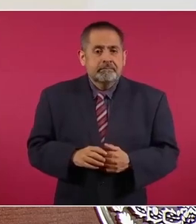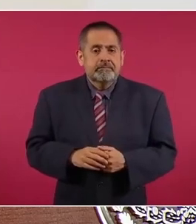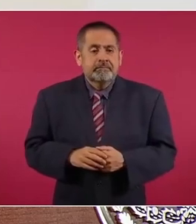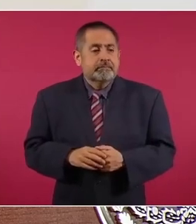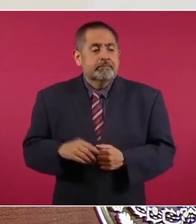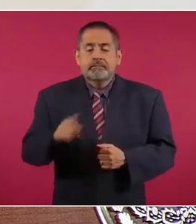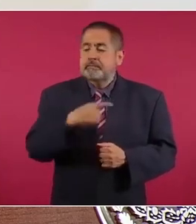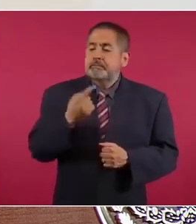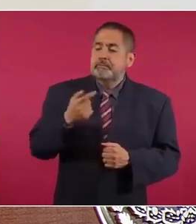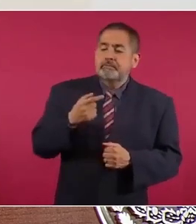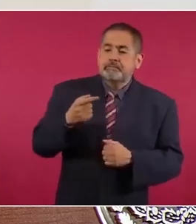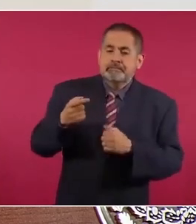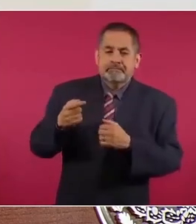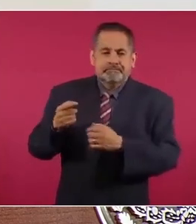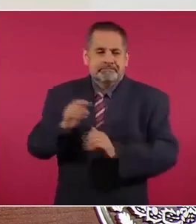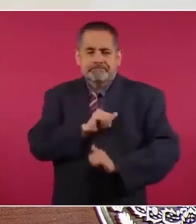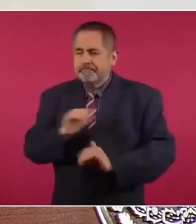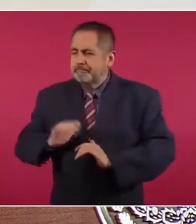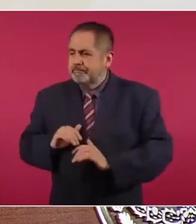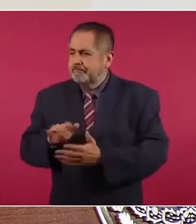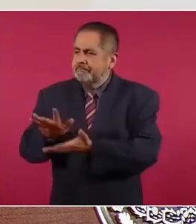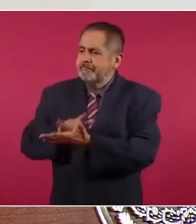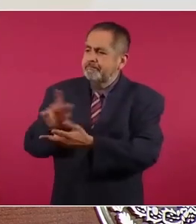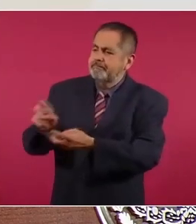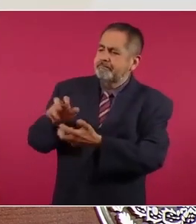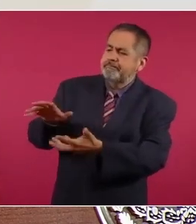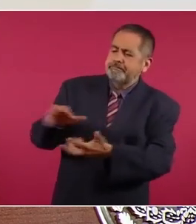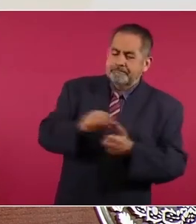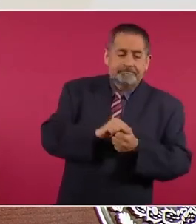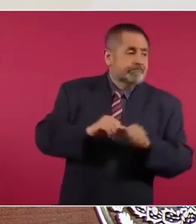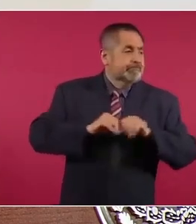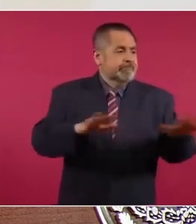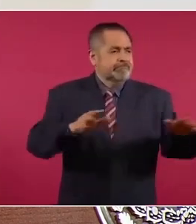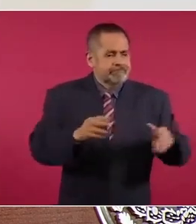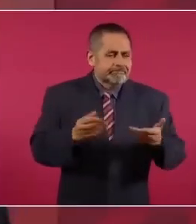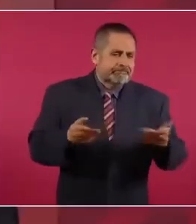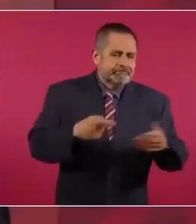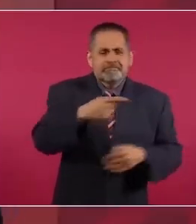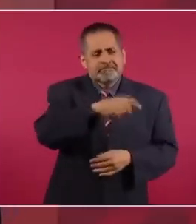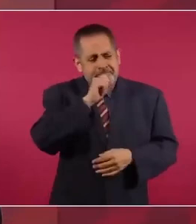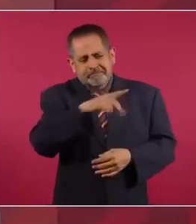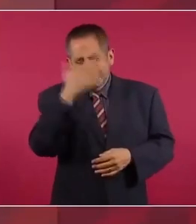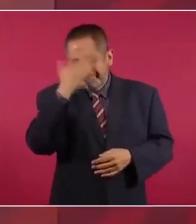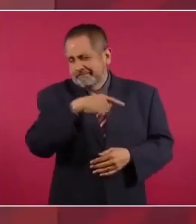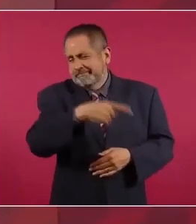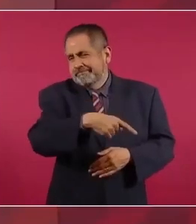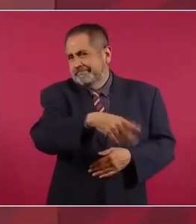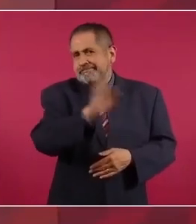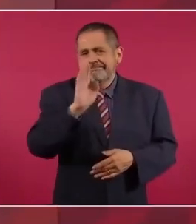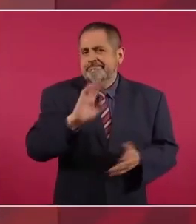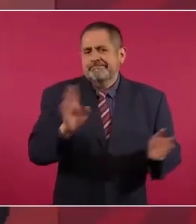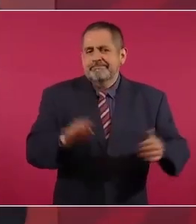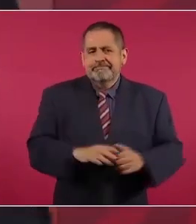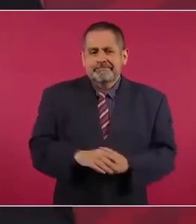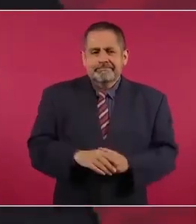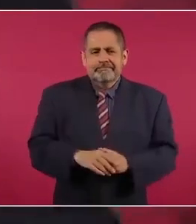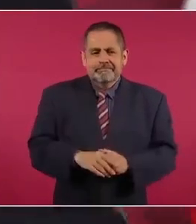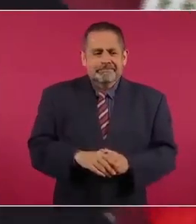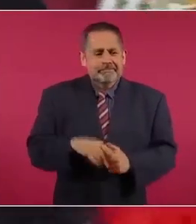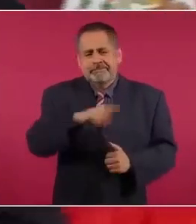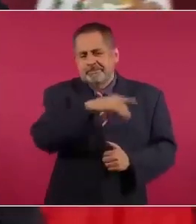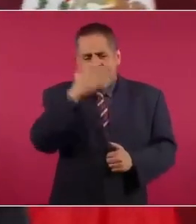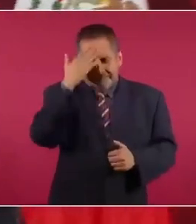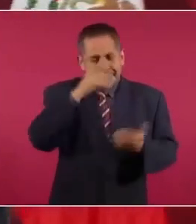del ejército y otras historias que él sabe. Ya la de el